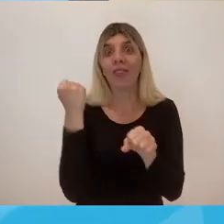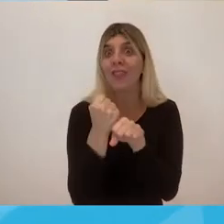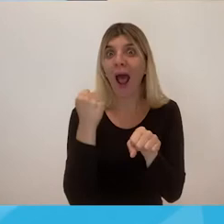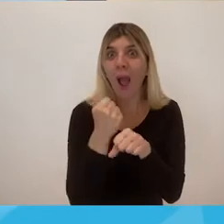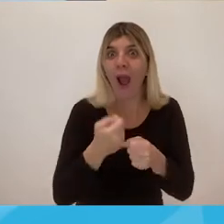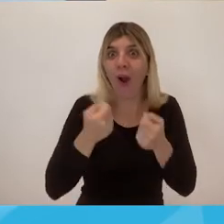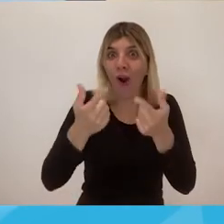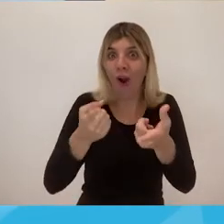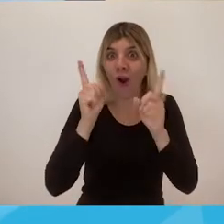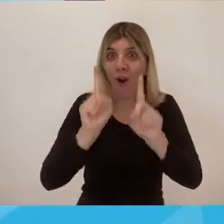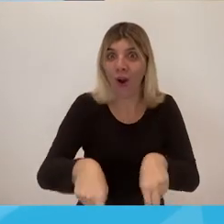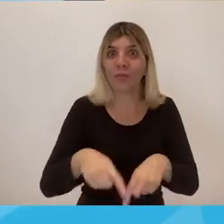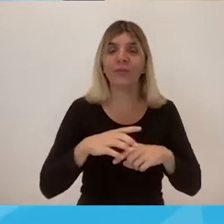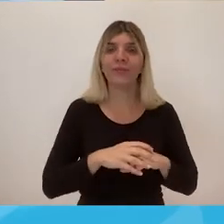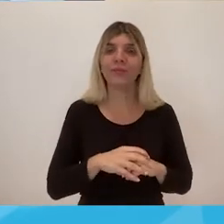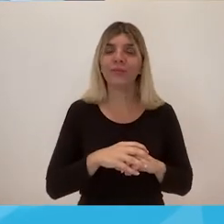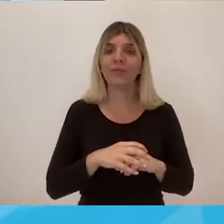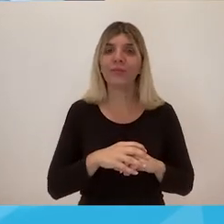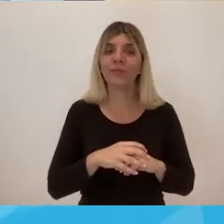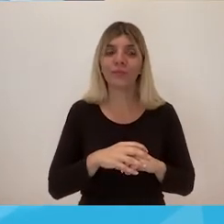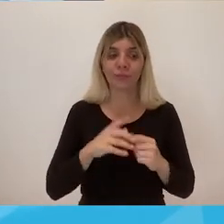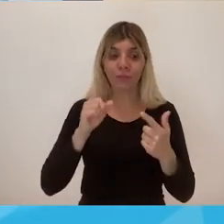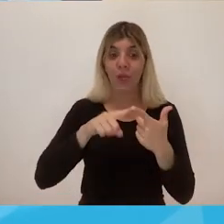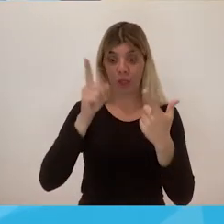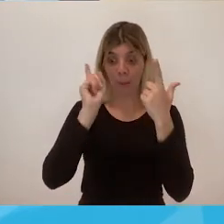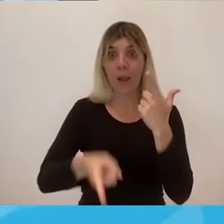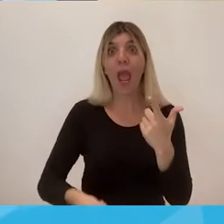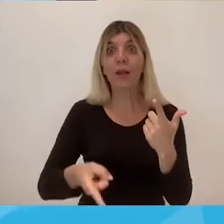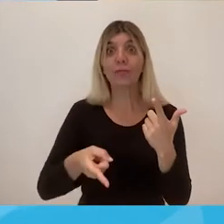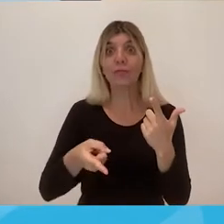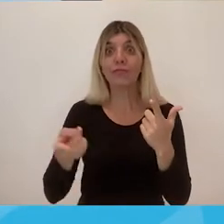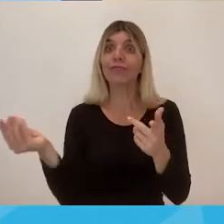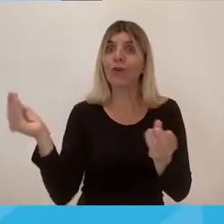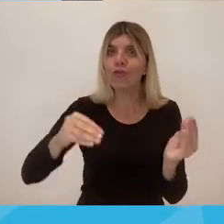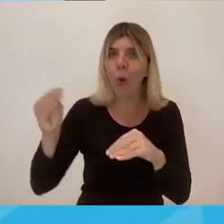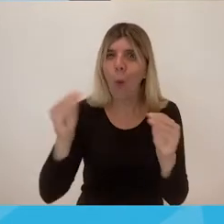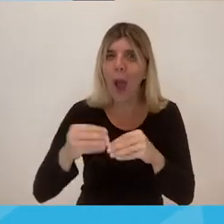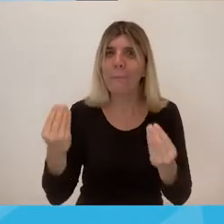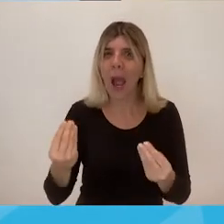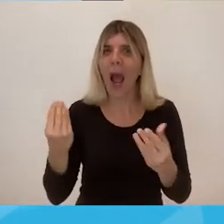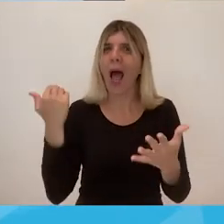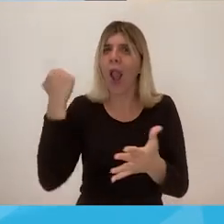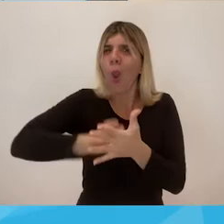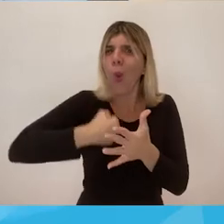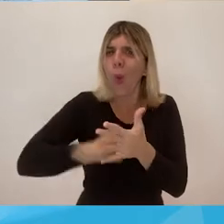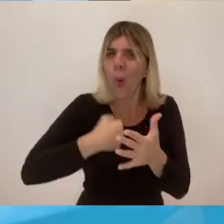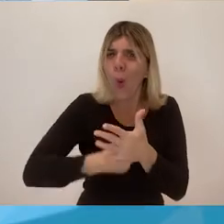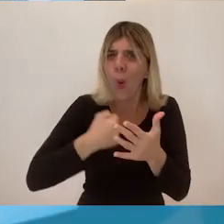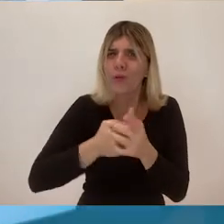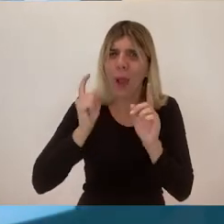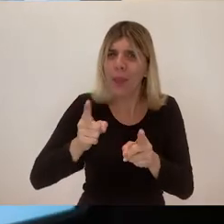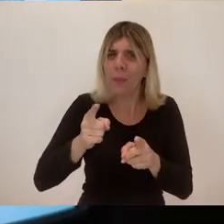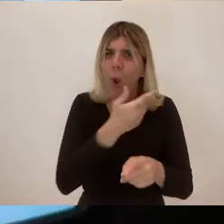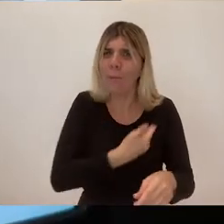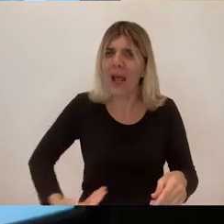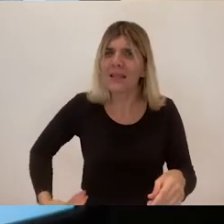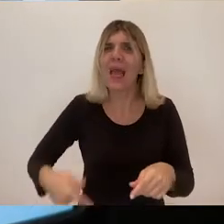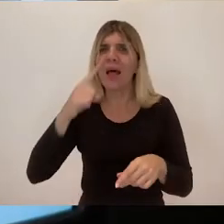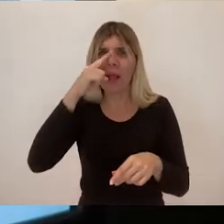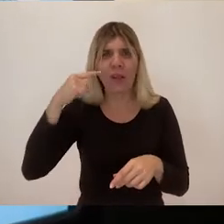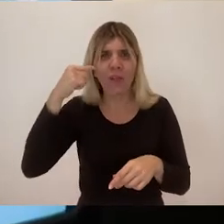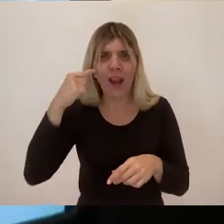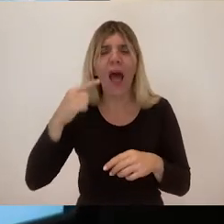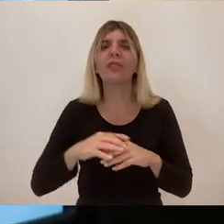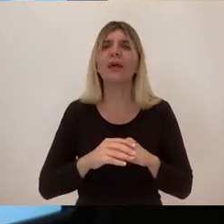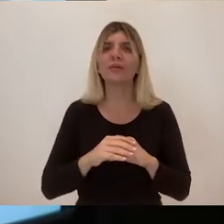inclusión a través del trabajo y de esa misma forma contribuir a esta